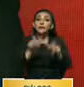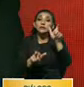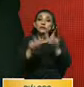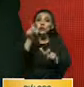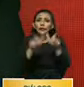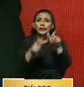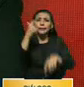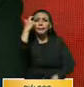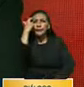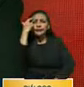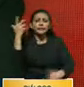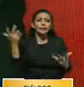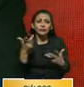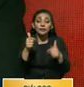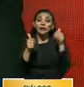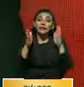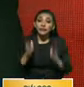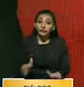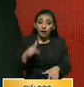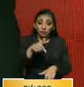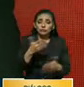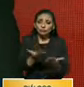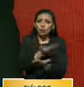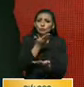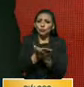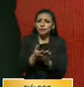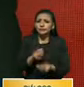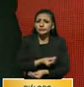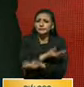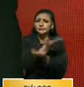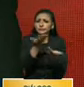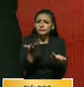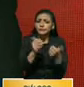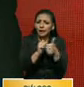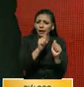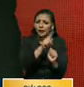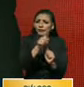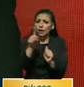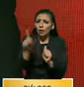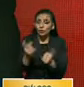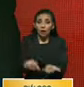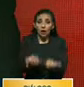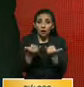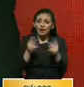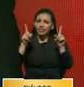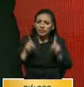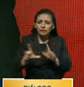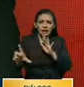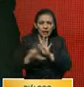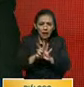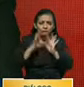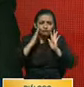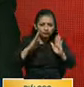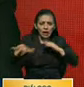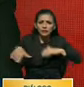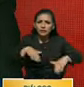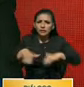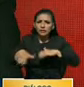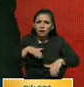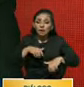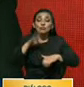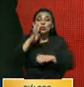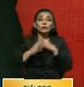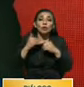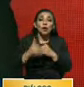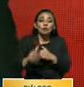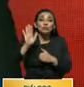pronunciamiento responsable y serio de los candidatos presidenciales y que merecerán políticas sostenidas durante la gestión de los